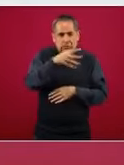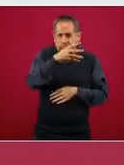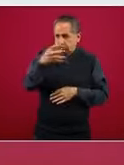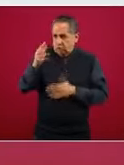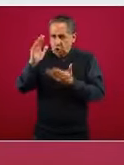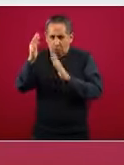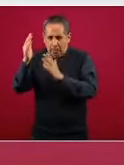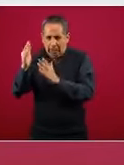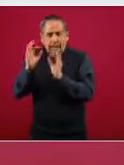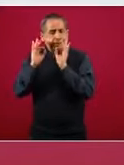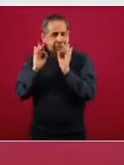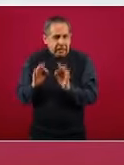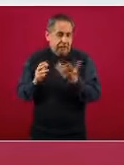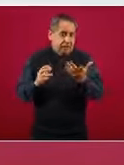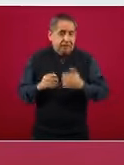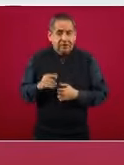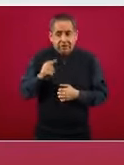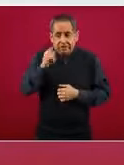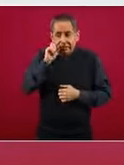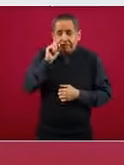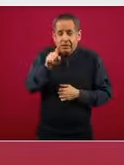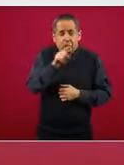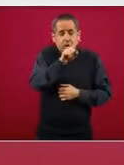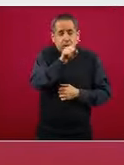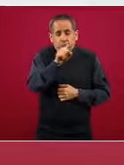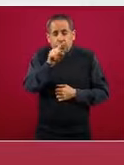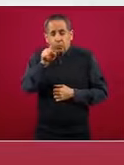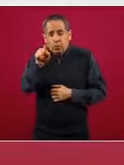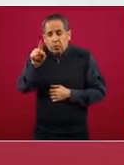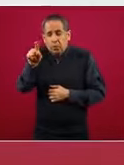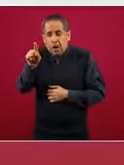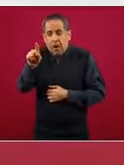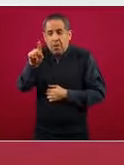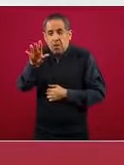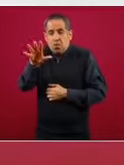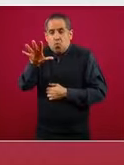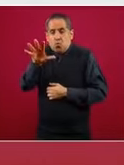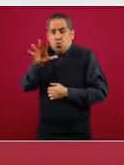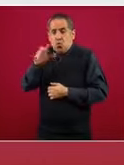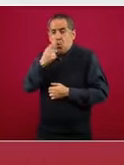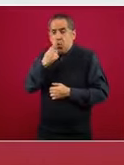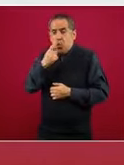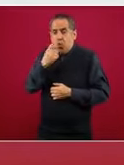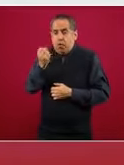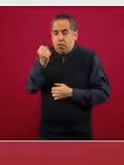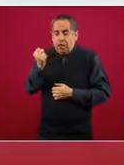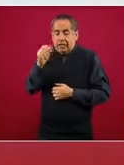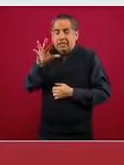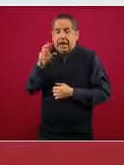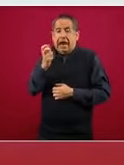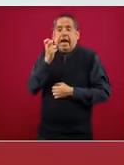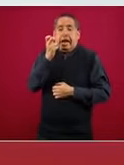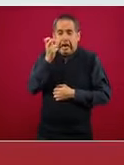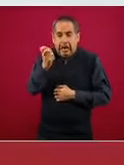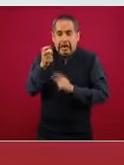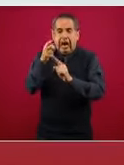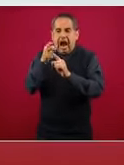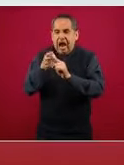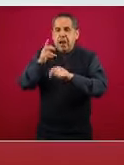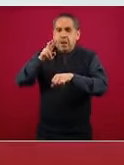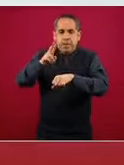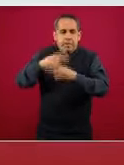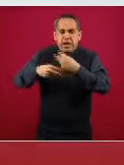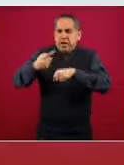correcta. Y lo que vemos es, cuando aparece más y más y más y más y más rojo, quiere decir que ahí es donde está la